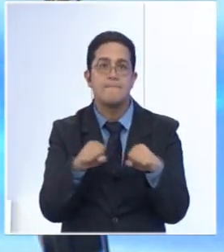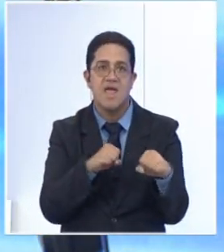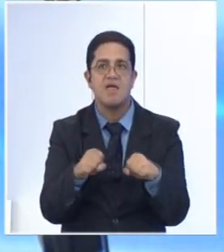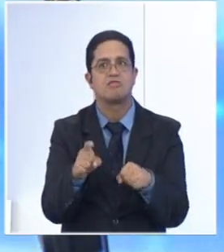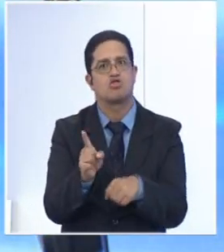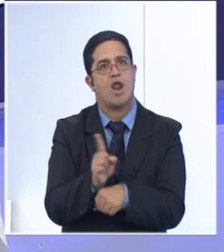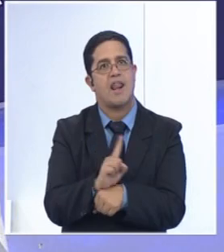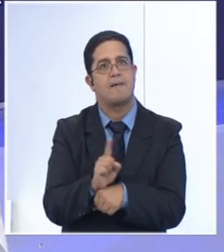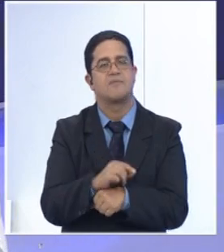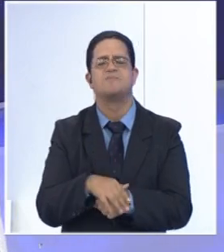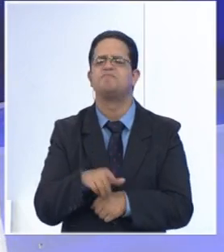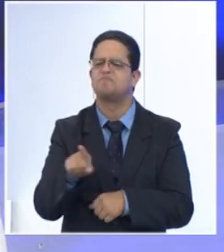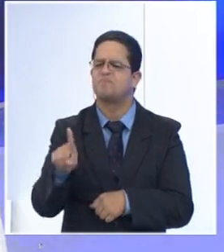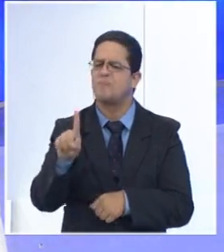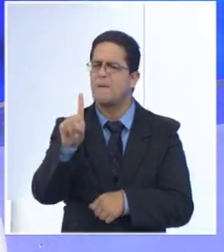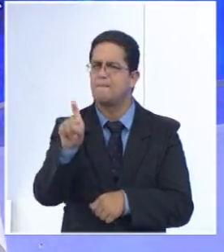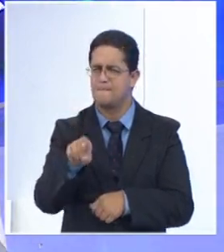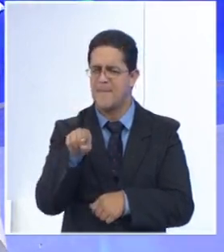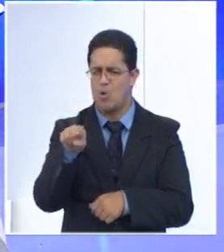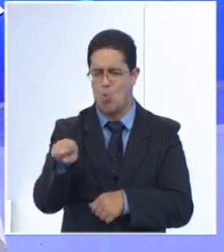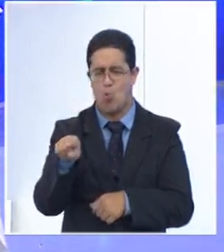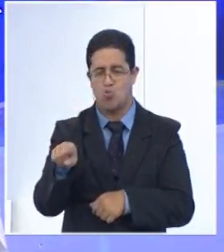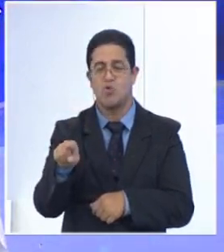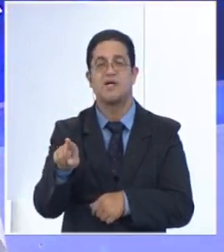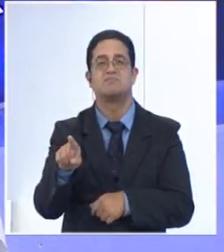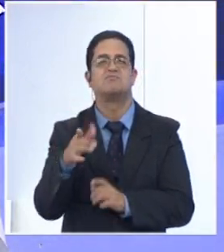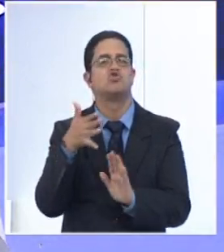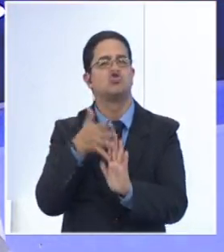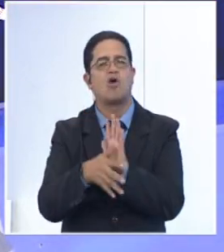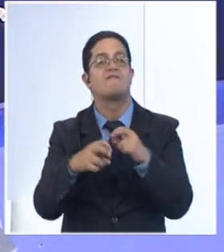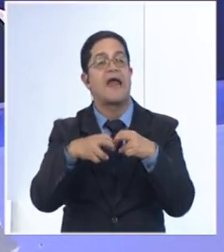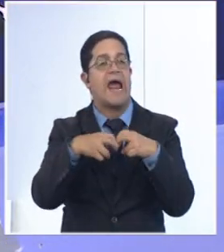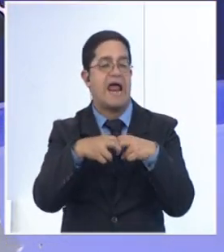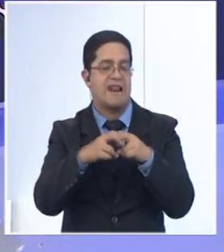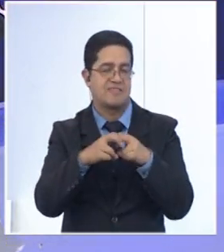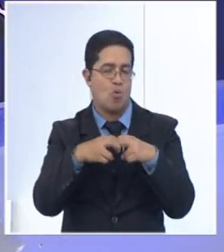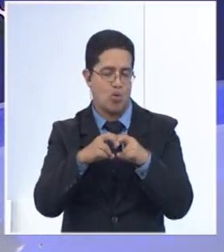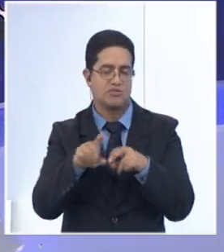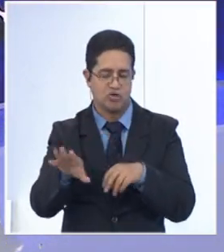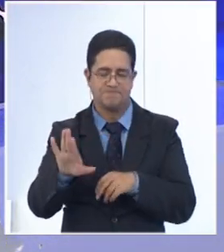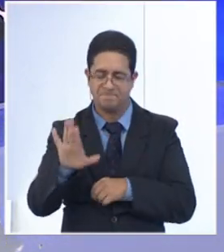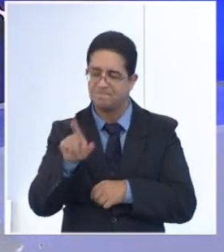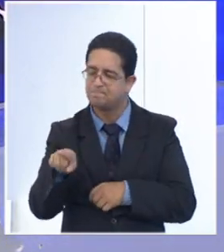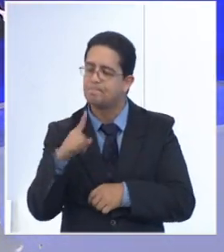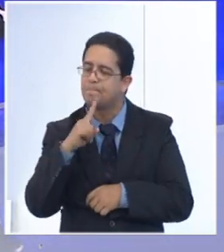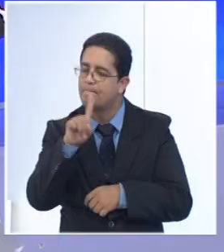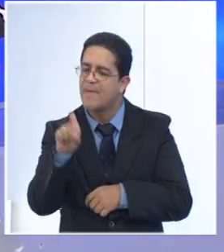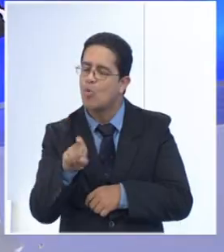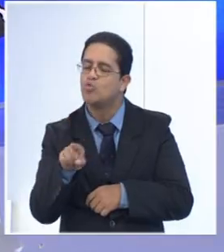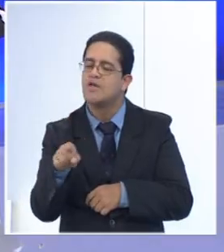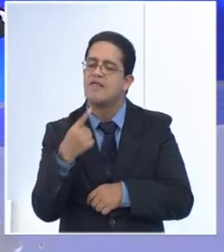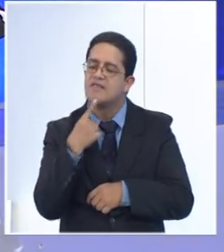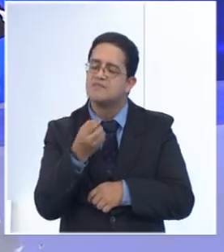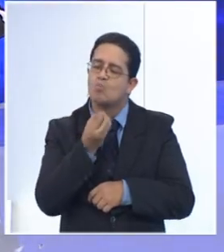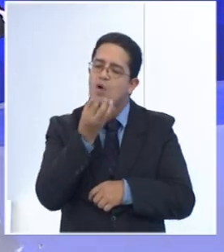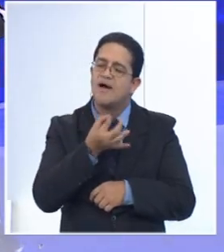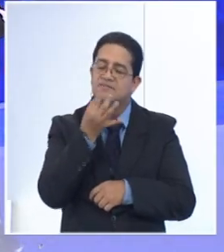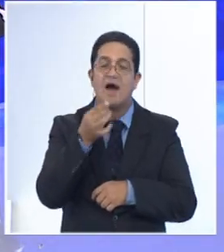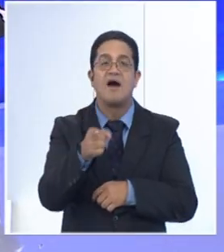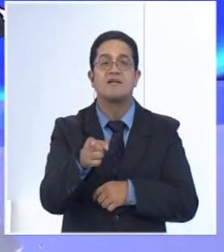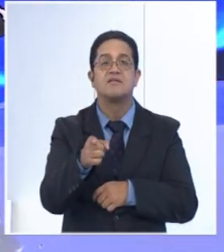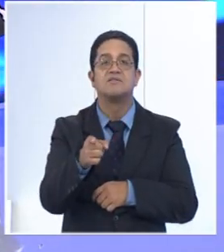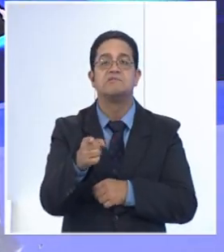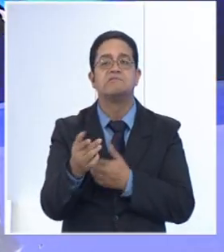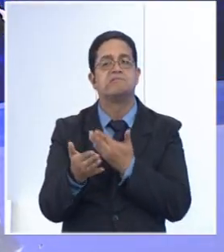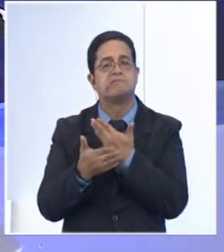rápido. Por acá nos están llegando algunas preguntas, unas relacionadas a articulaciones y otras no. Pero por acá nos pregunta Alejandro lo siguiente, dice, buenas tardes, me determinaron